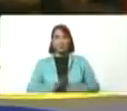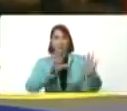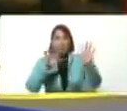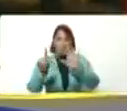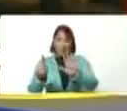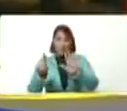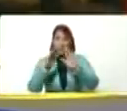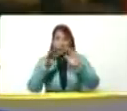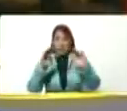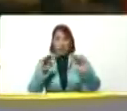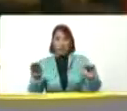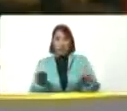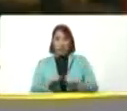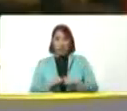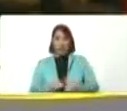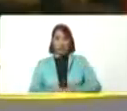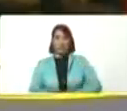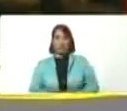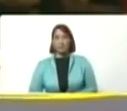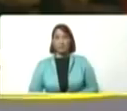16 de diciembre, embajadores.